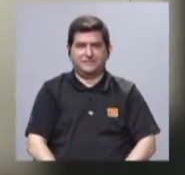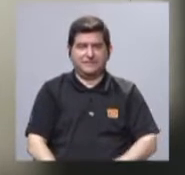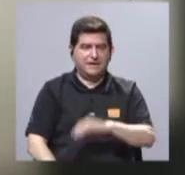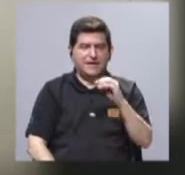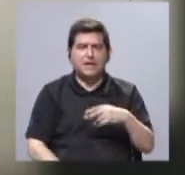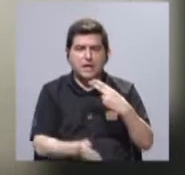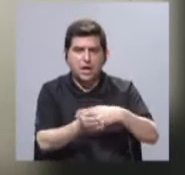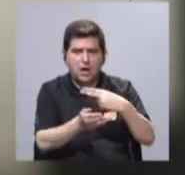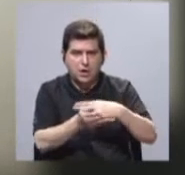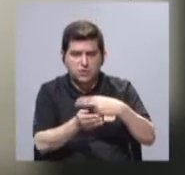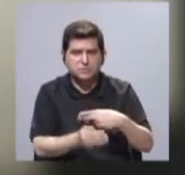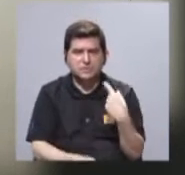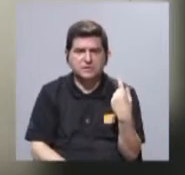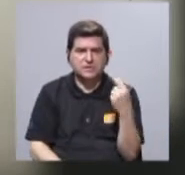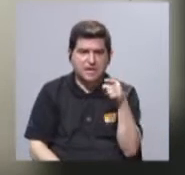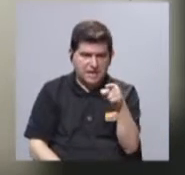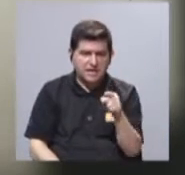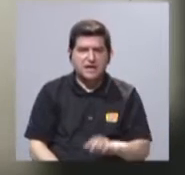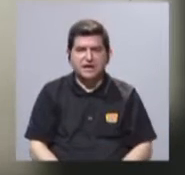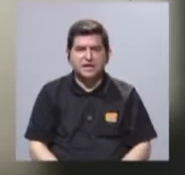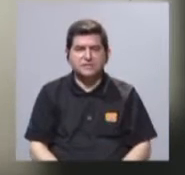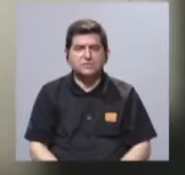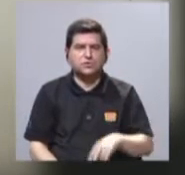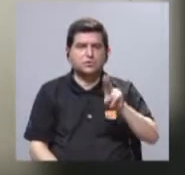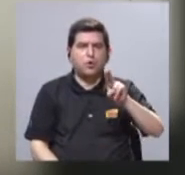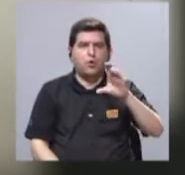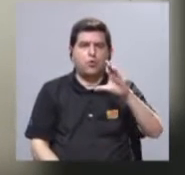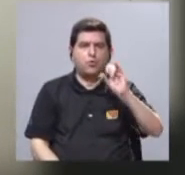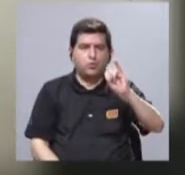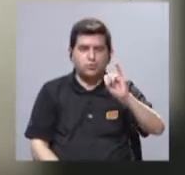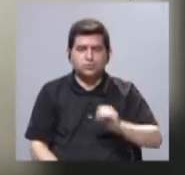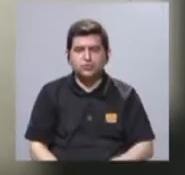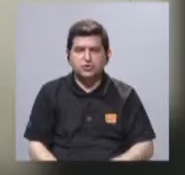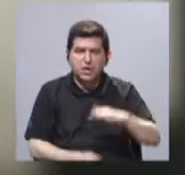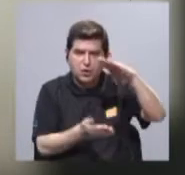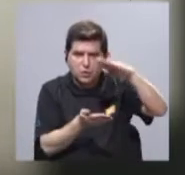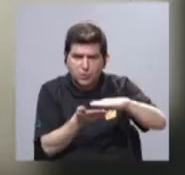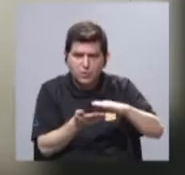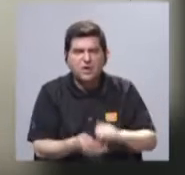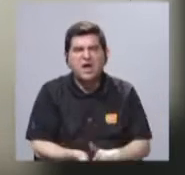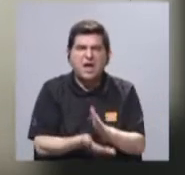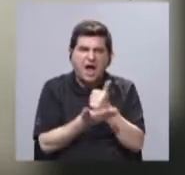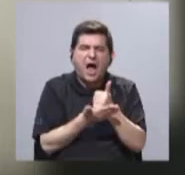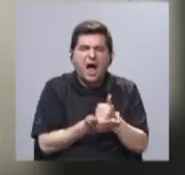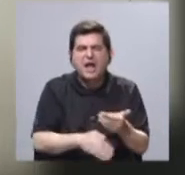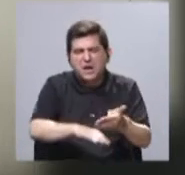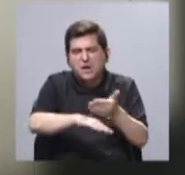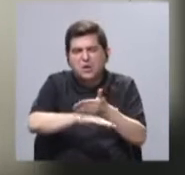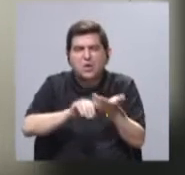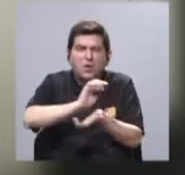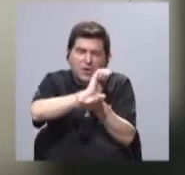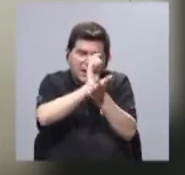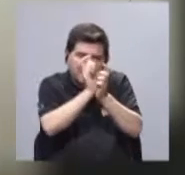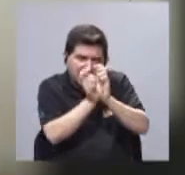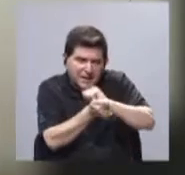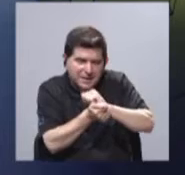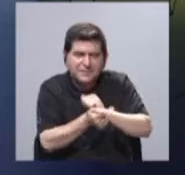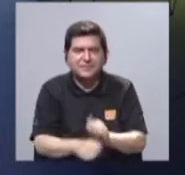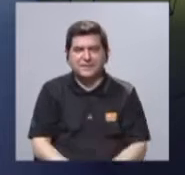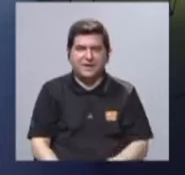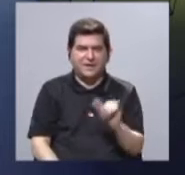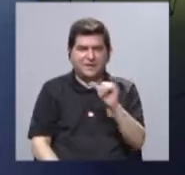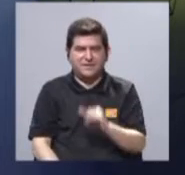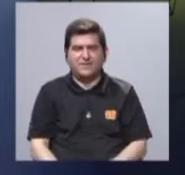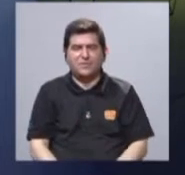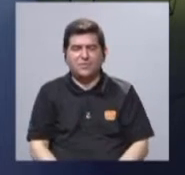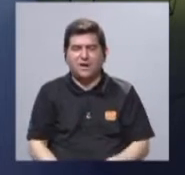las hospitalizaciones a los ingresos en uci también son bajos van creciendo algo va cambiando la